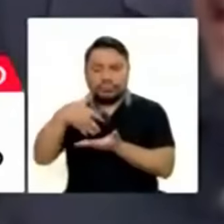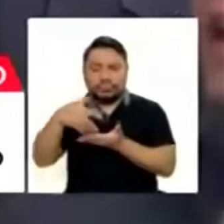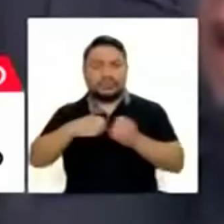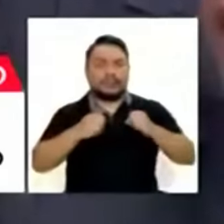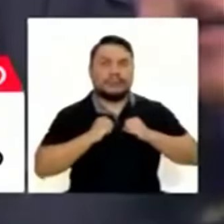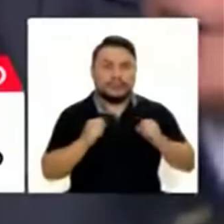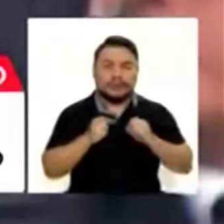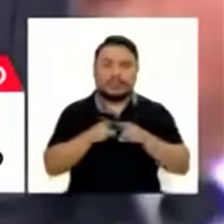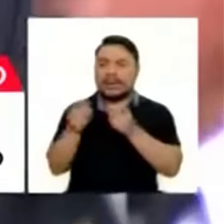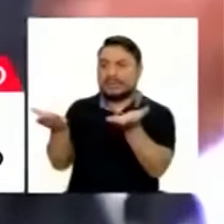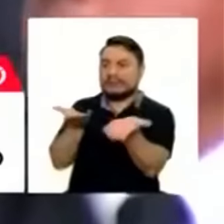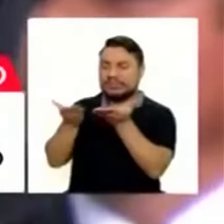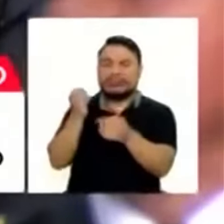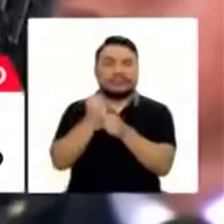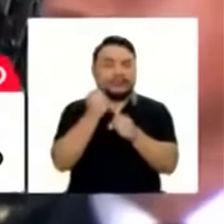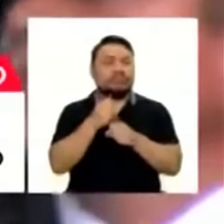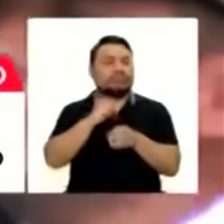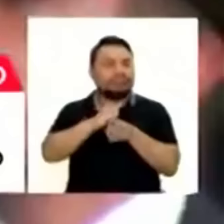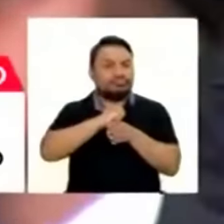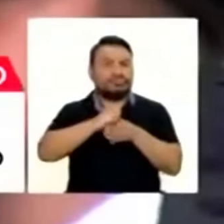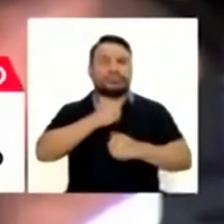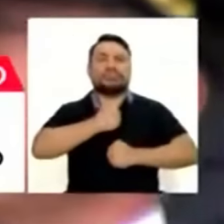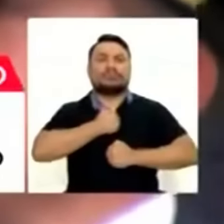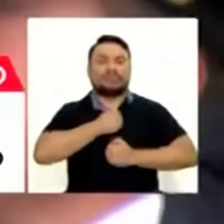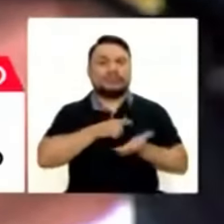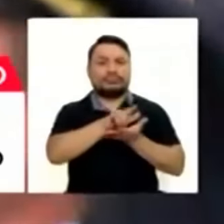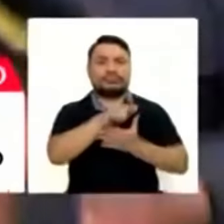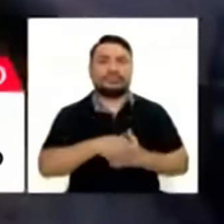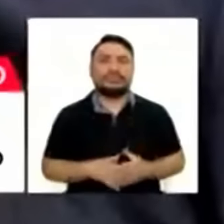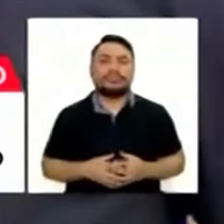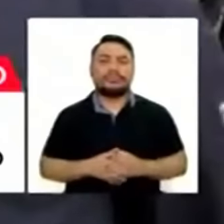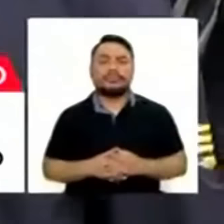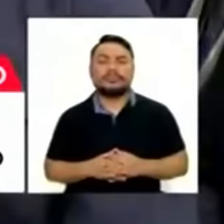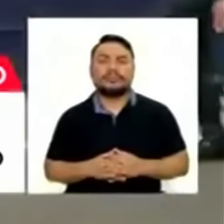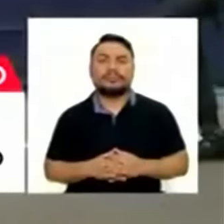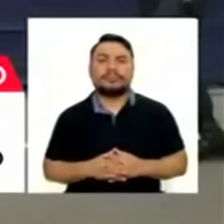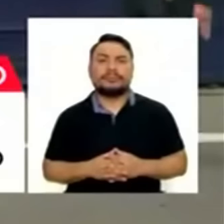deporte, los servicios y el entrenamiento militar.